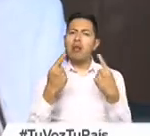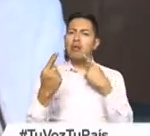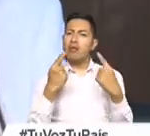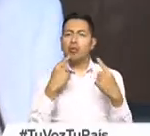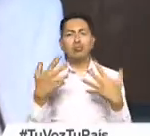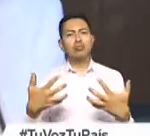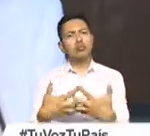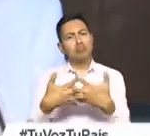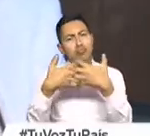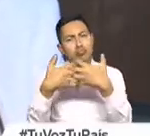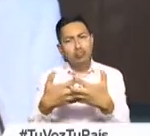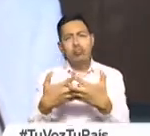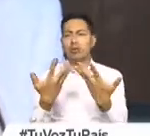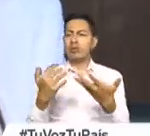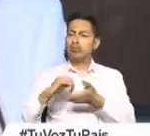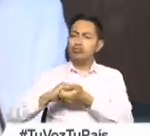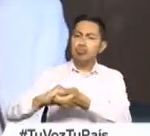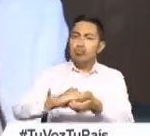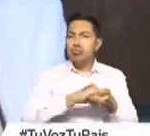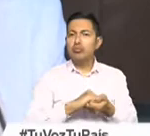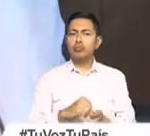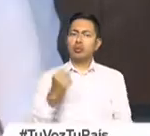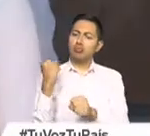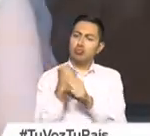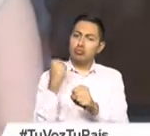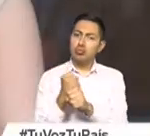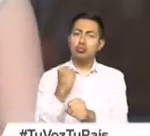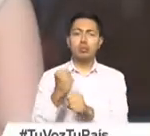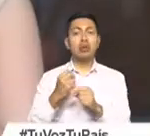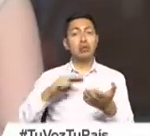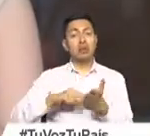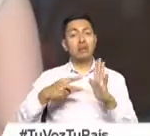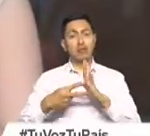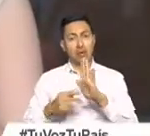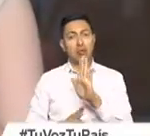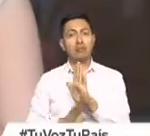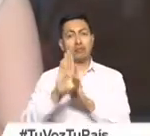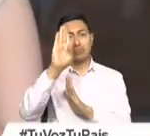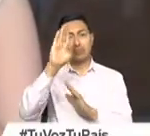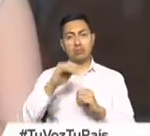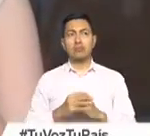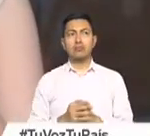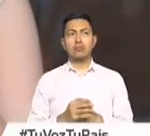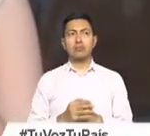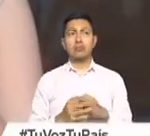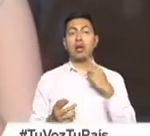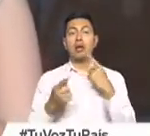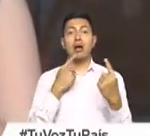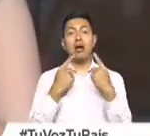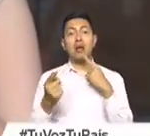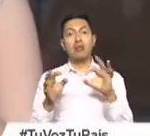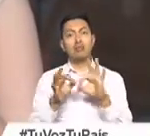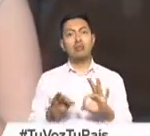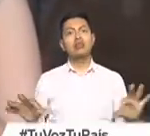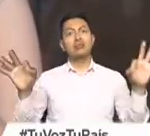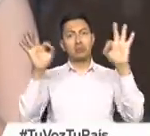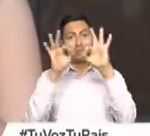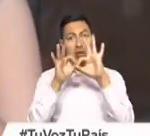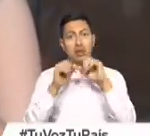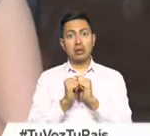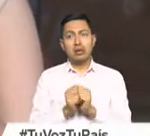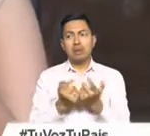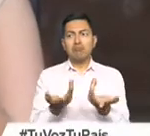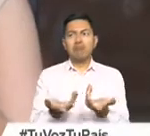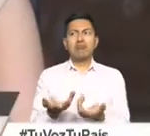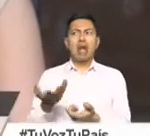la construcción conjunta es la que nos permitirá avanzar. En verdad fue un diálogo importante, haberlo recuperado después de algunos años,